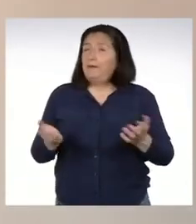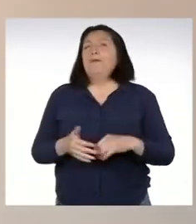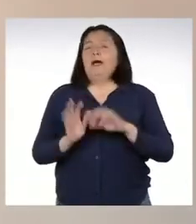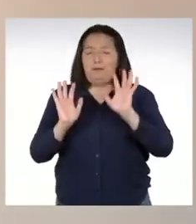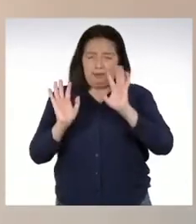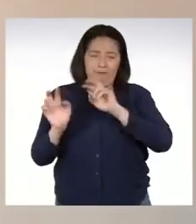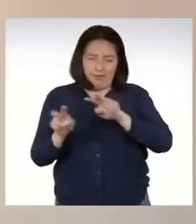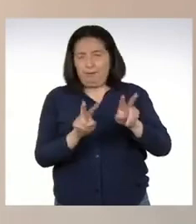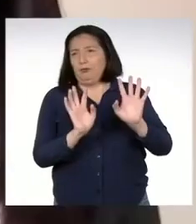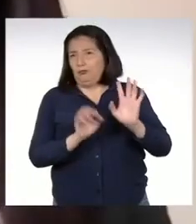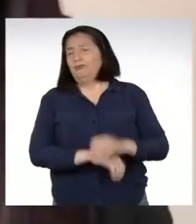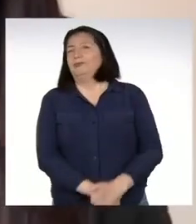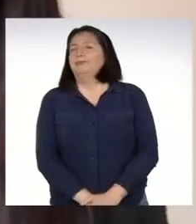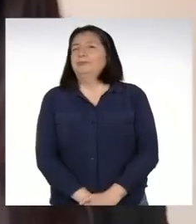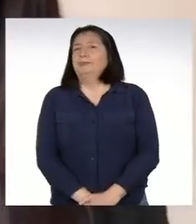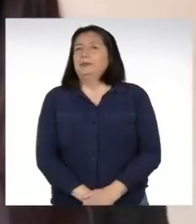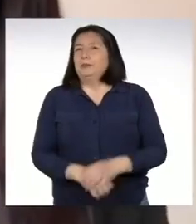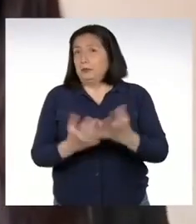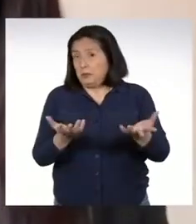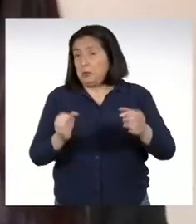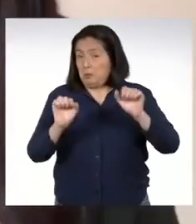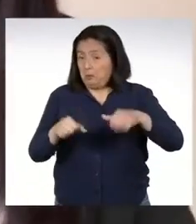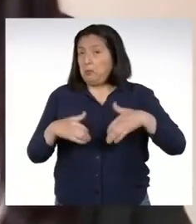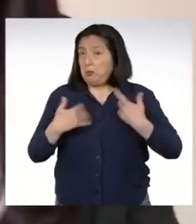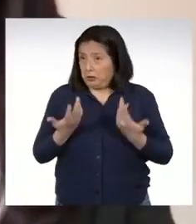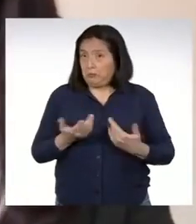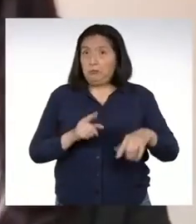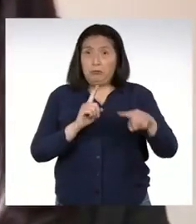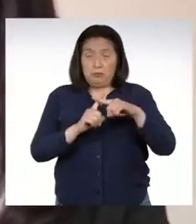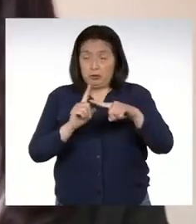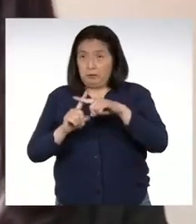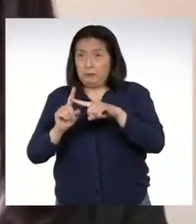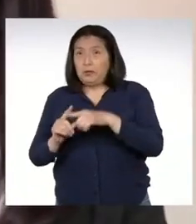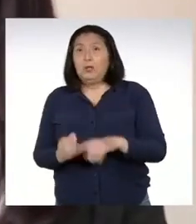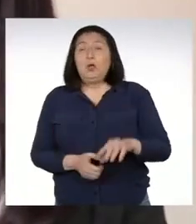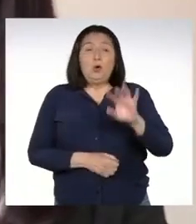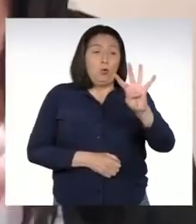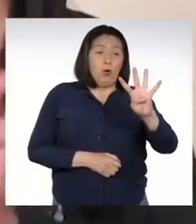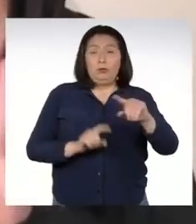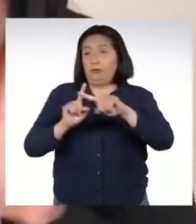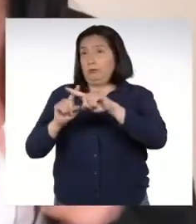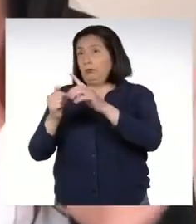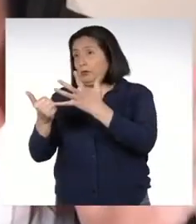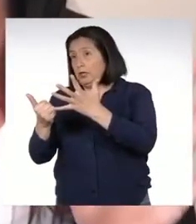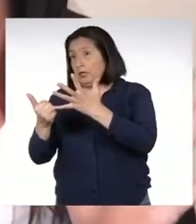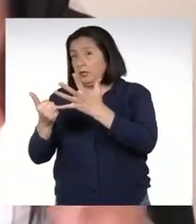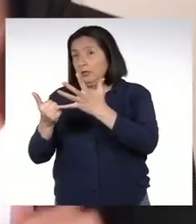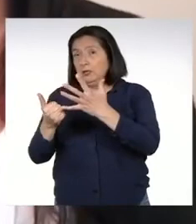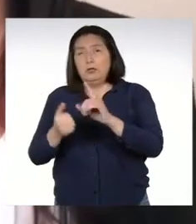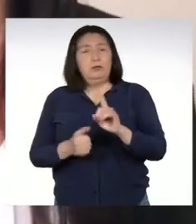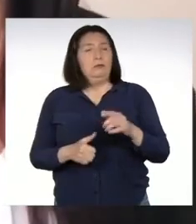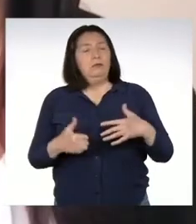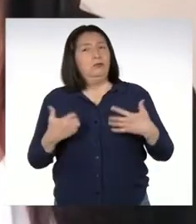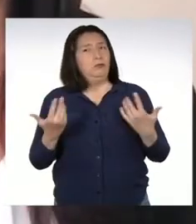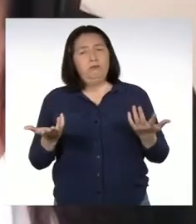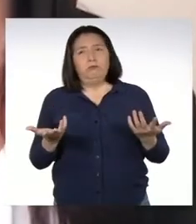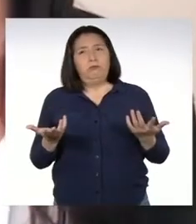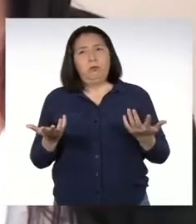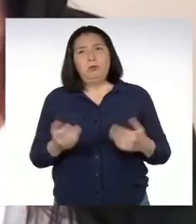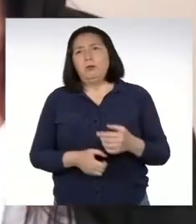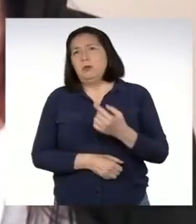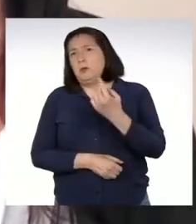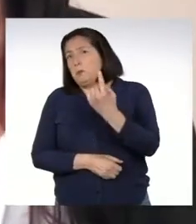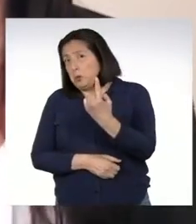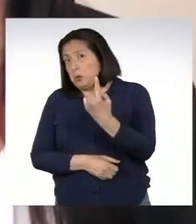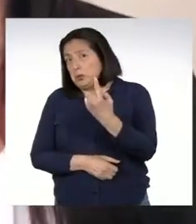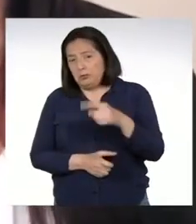Revisemos las cajas. ¿Podemos multiplicar 4 por 6? No se puede, porque una